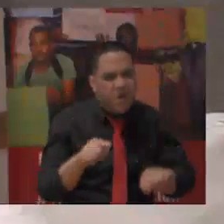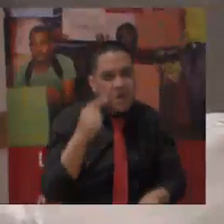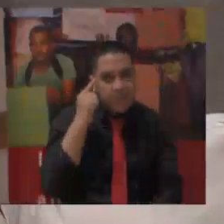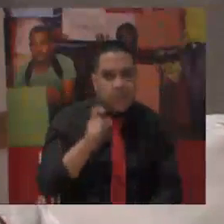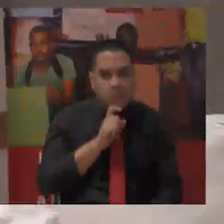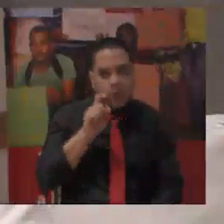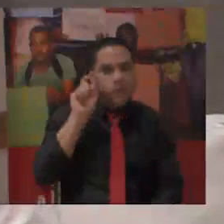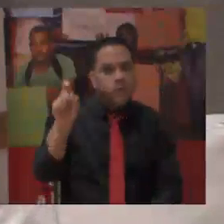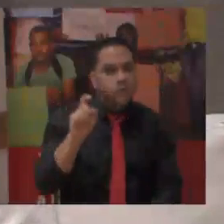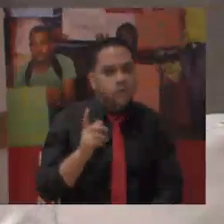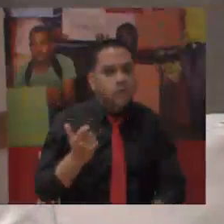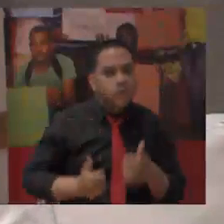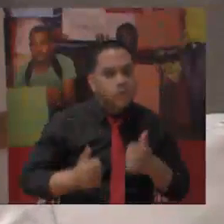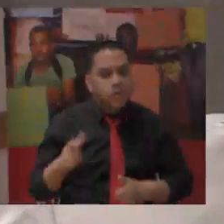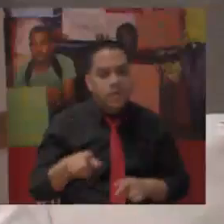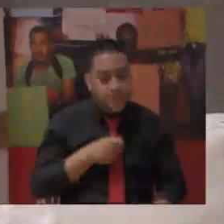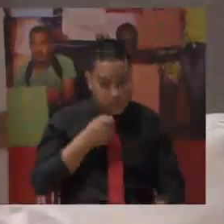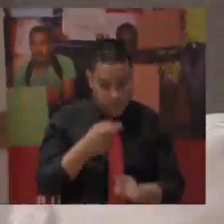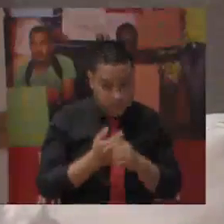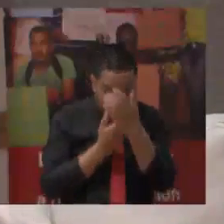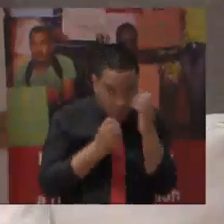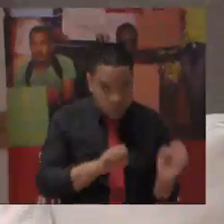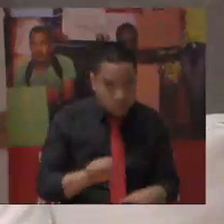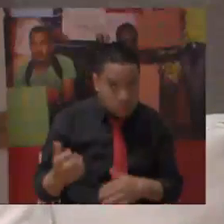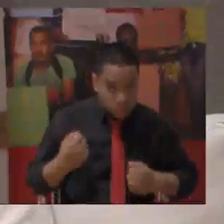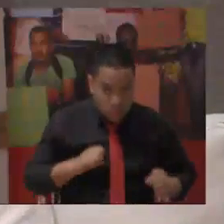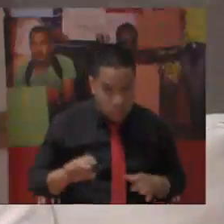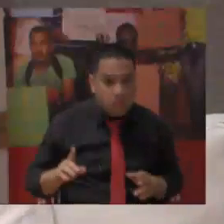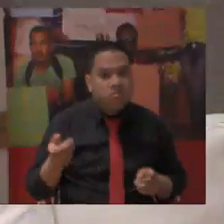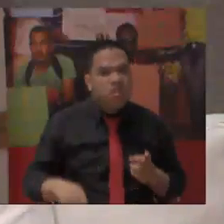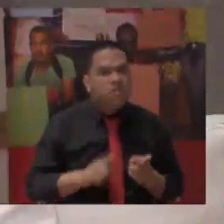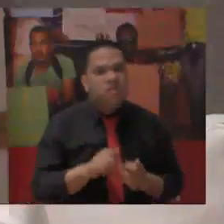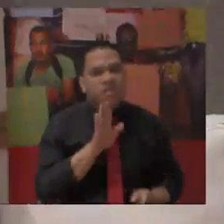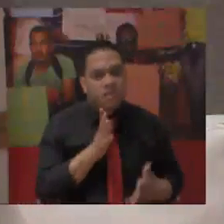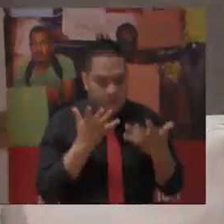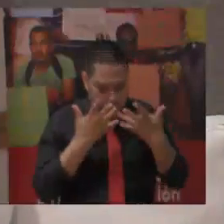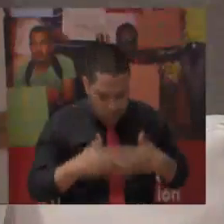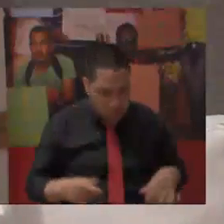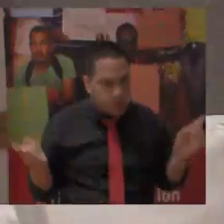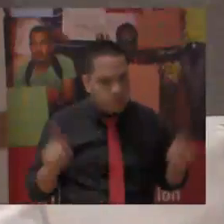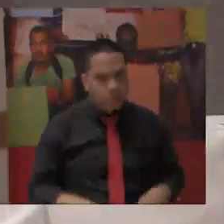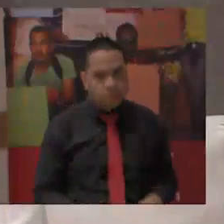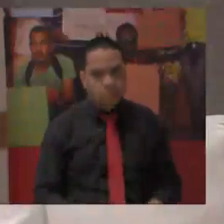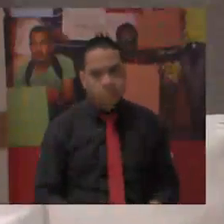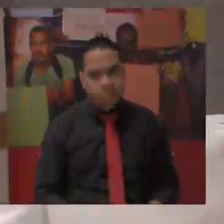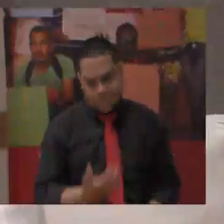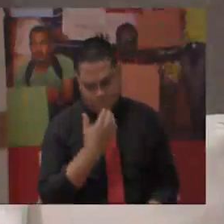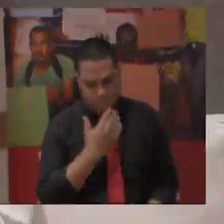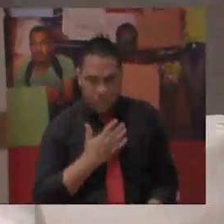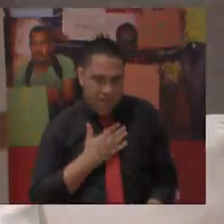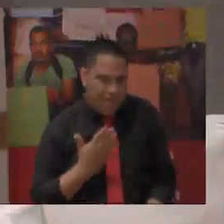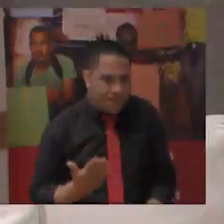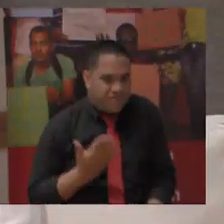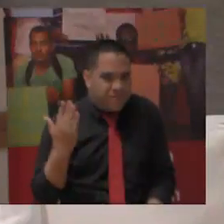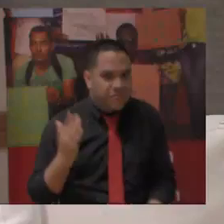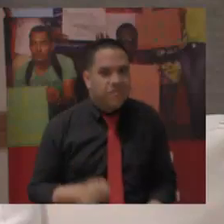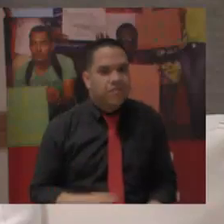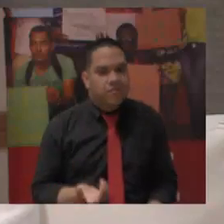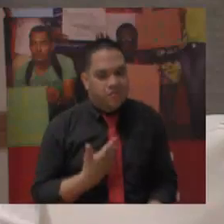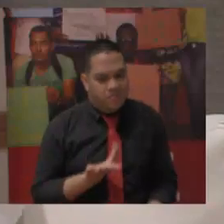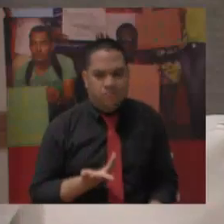estigmatizaciones. No solamente la de los desmovilizados, también desde el empresariado. Muchas veces por hablar como yo hablo, por ser fruto de esas